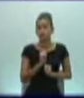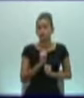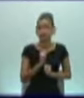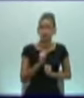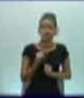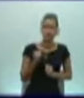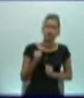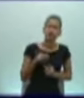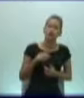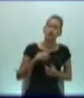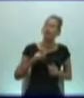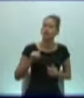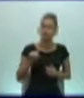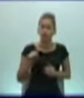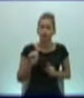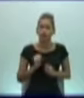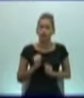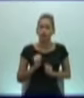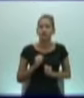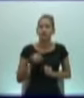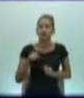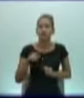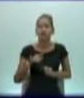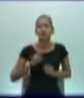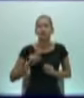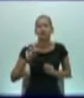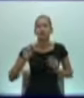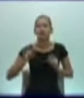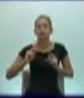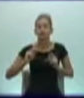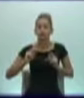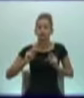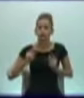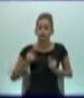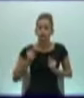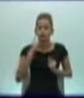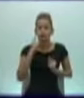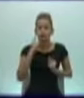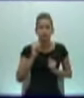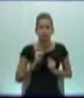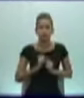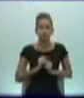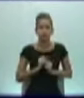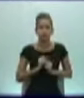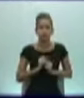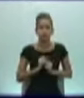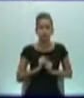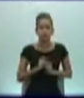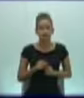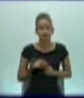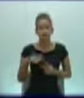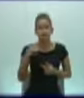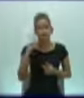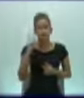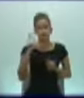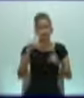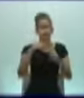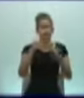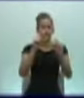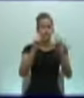conocer a través de estas emisiones televisivas. Veamos entonces cuál es el tema de la emisión del día de hoy.